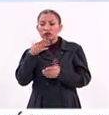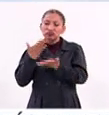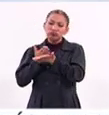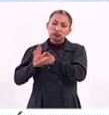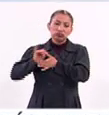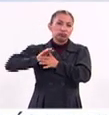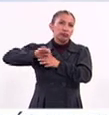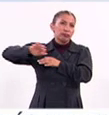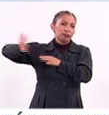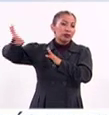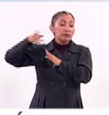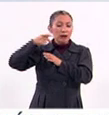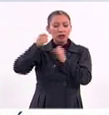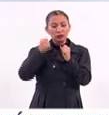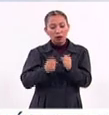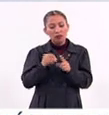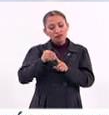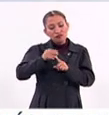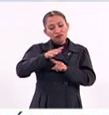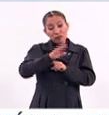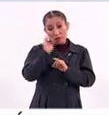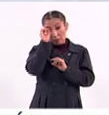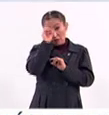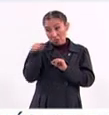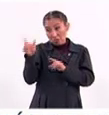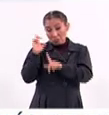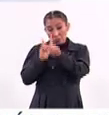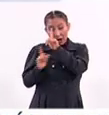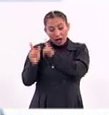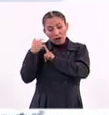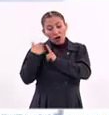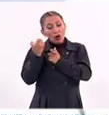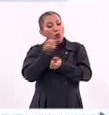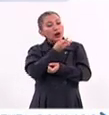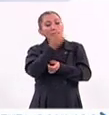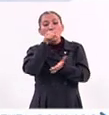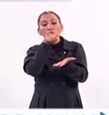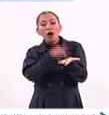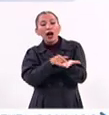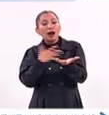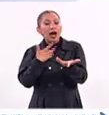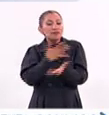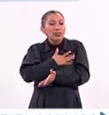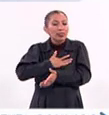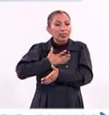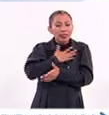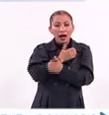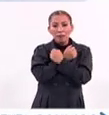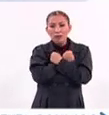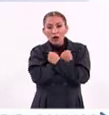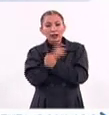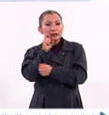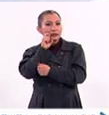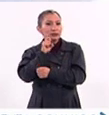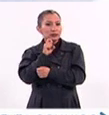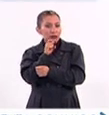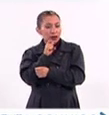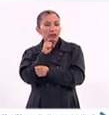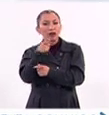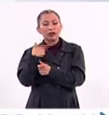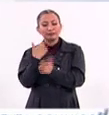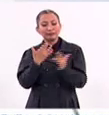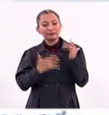muy lejos, pero seguramente que, en opinión de los griegos, doquier que se enciendan las pasiones del amor y del sexo,